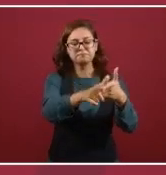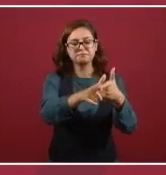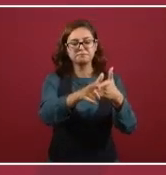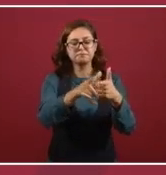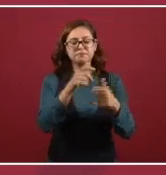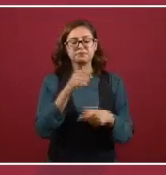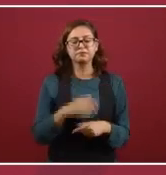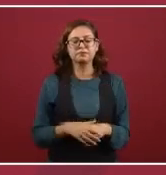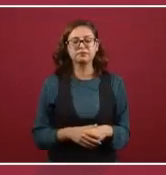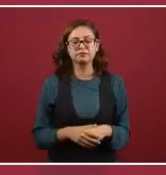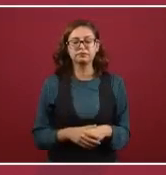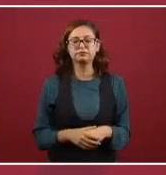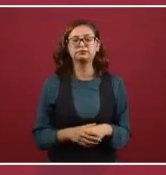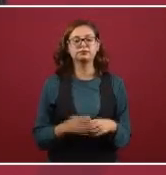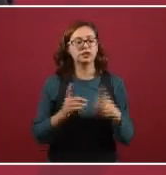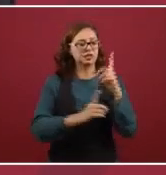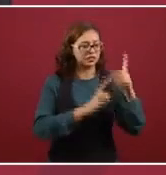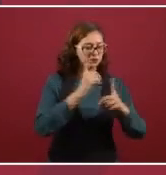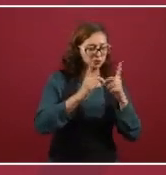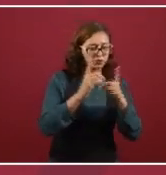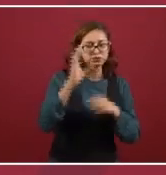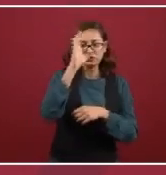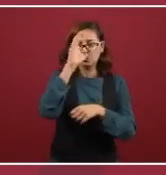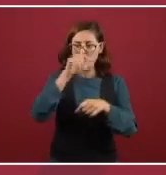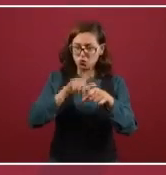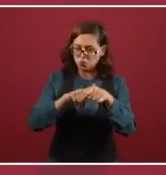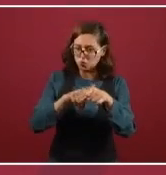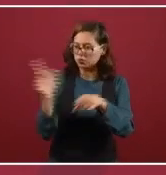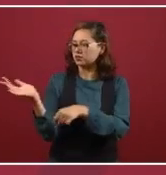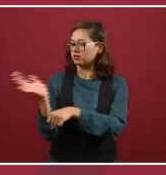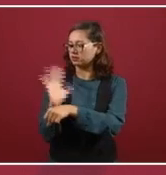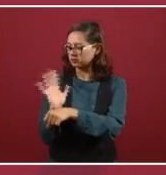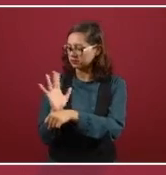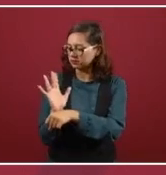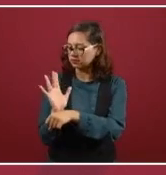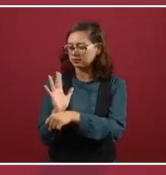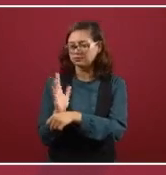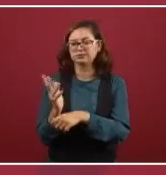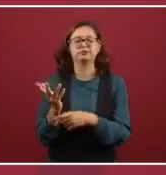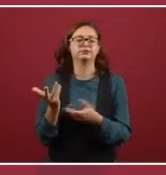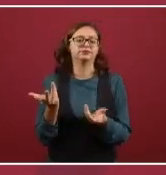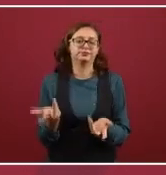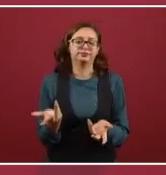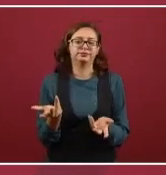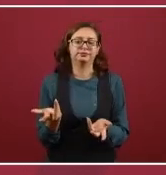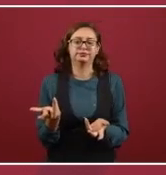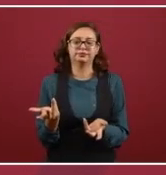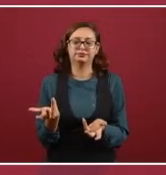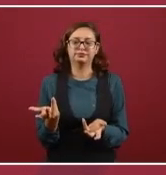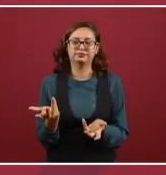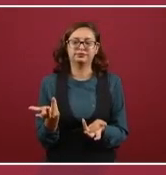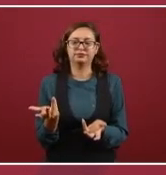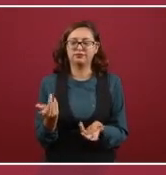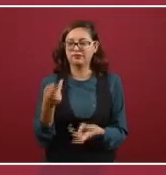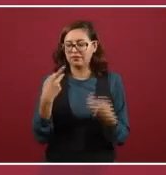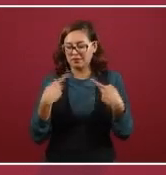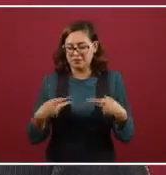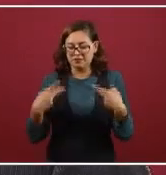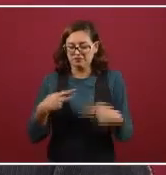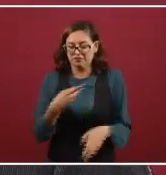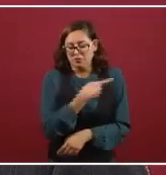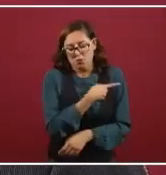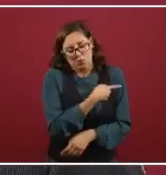al deporte, ni a la cultura, ni al cine, y mucho menos a los pobres.